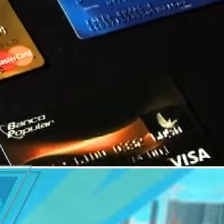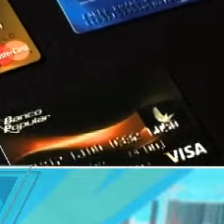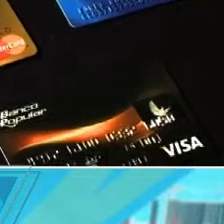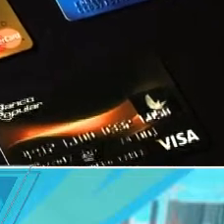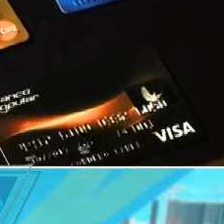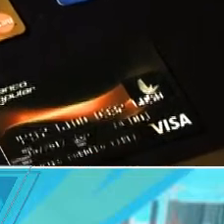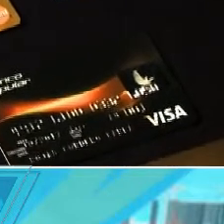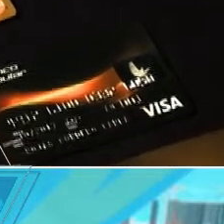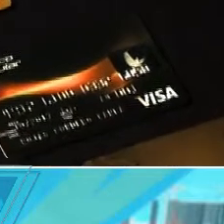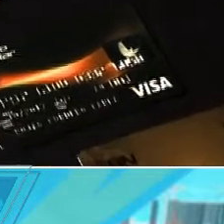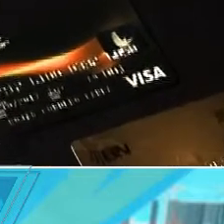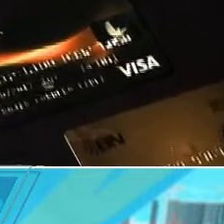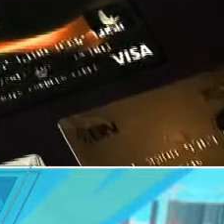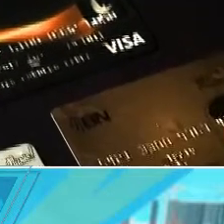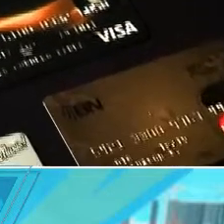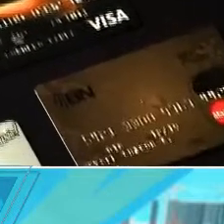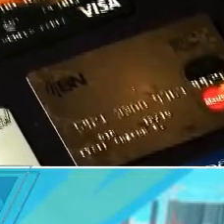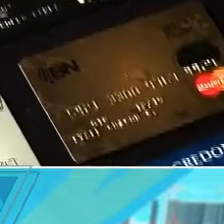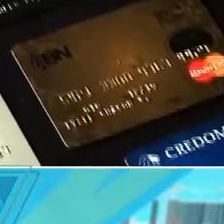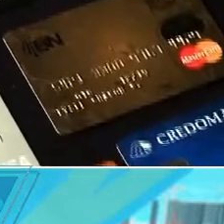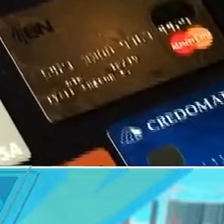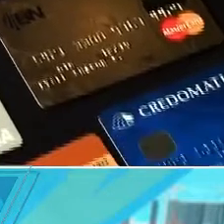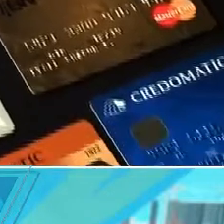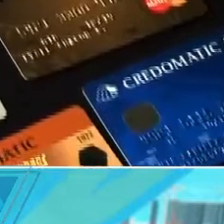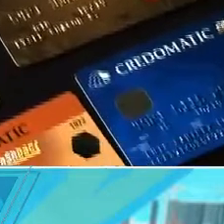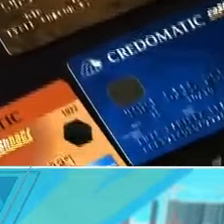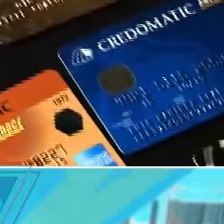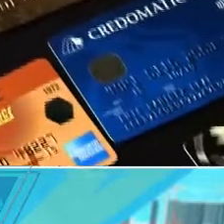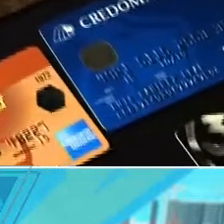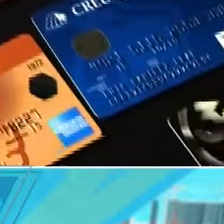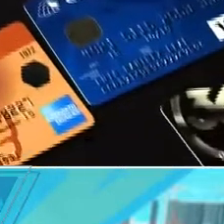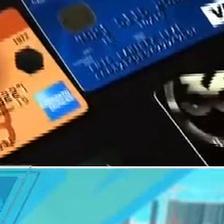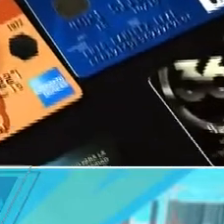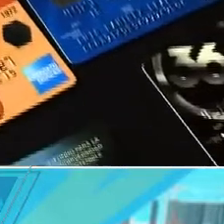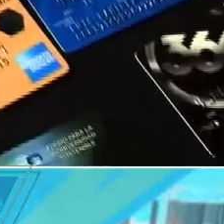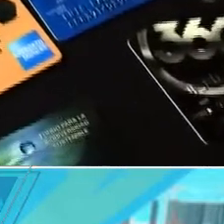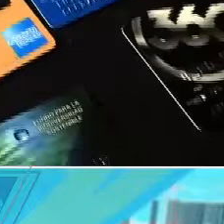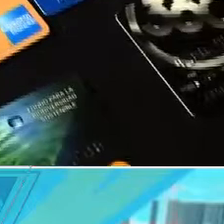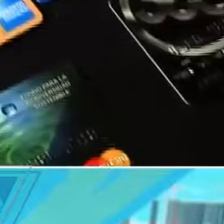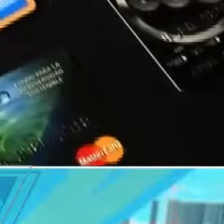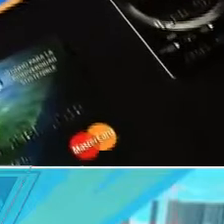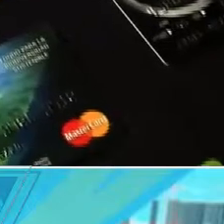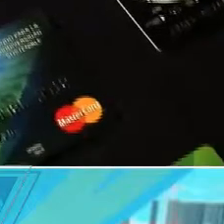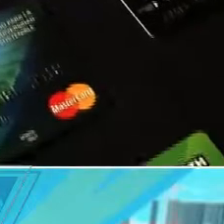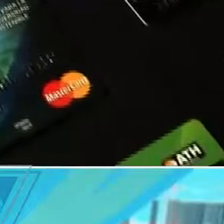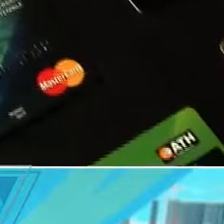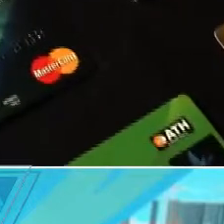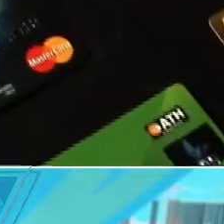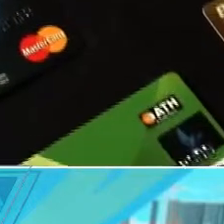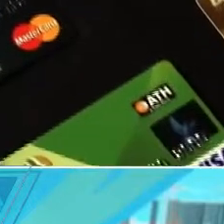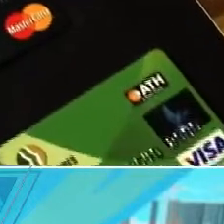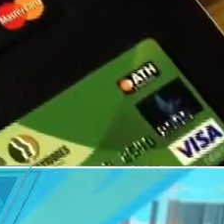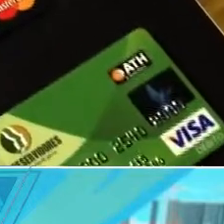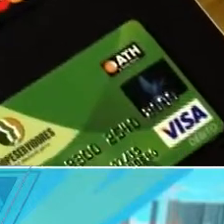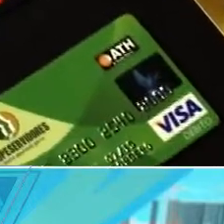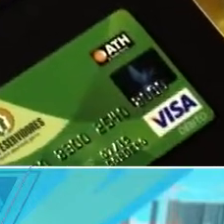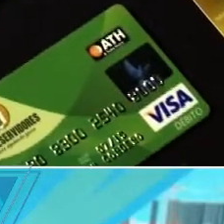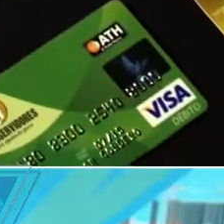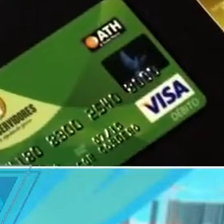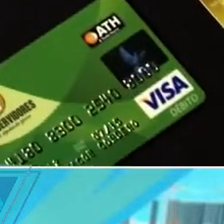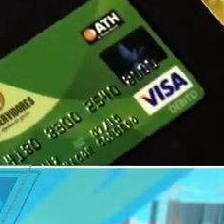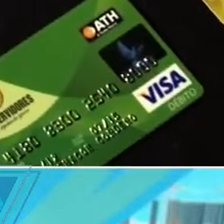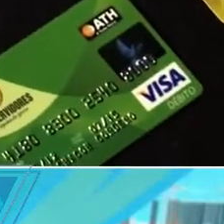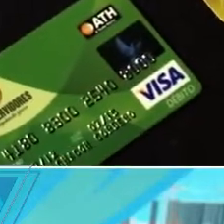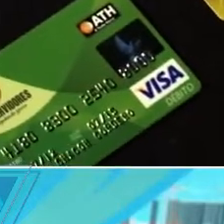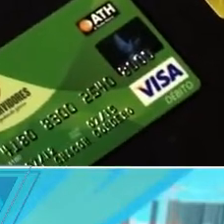quiere ponerse al día, incluso porque tiene algún atraso, en algunos casos le dicen que usted tiene que esperarse porque no estás en el expediente de